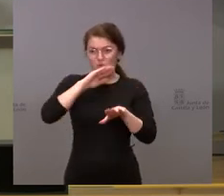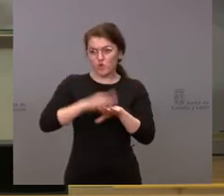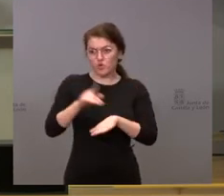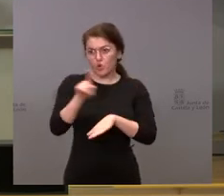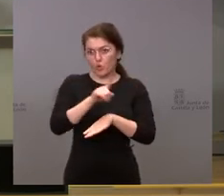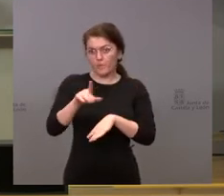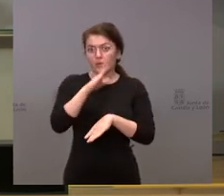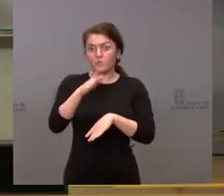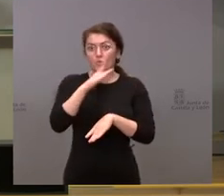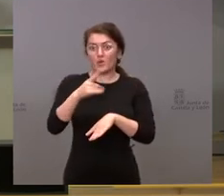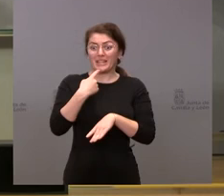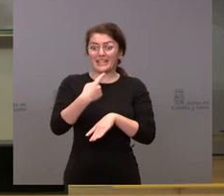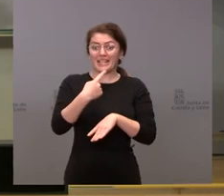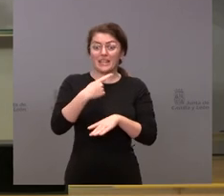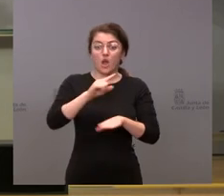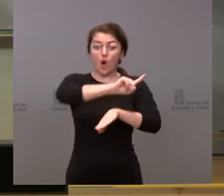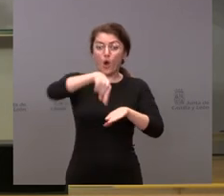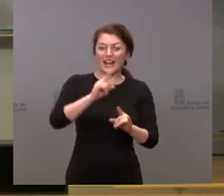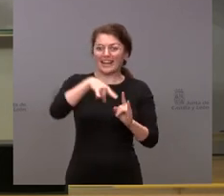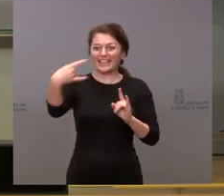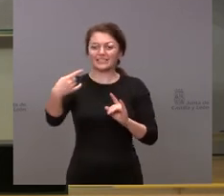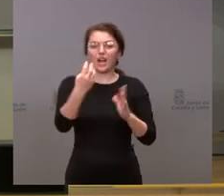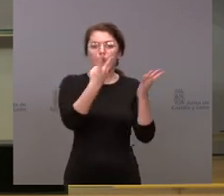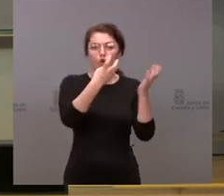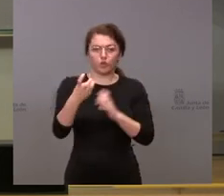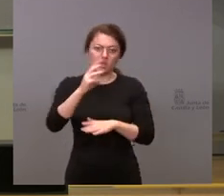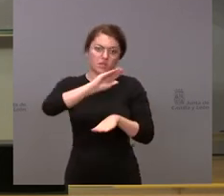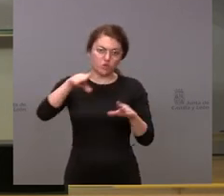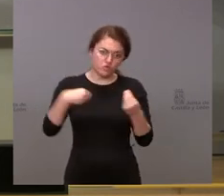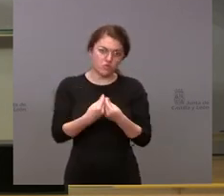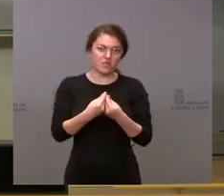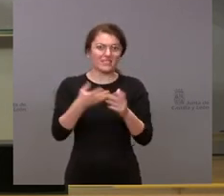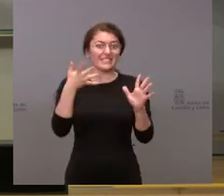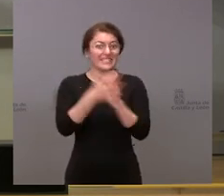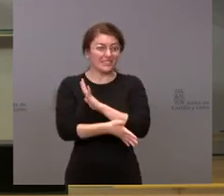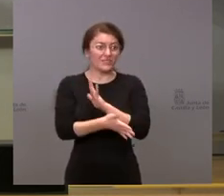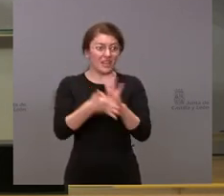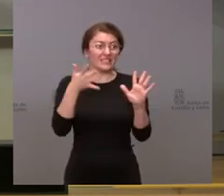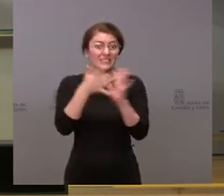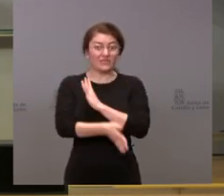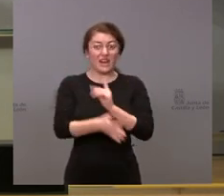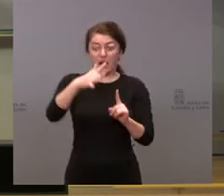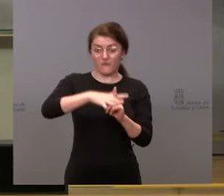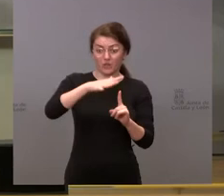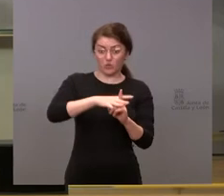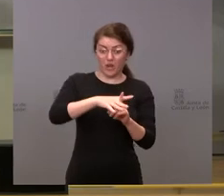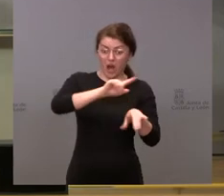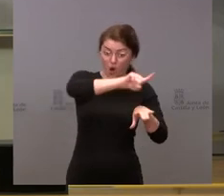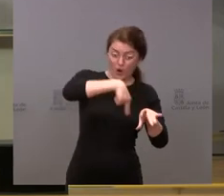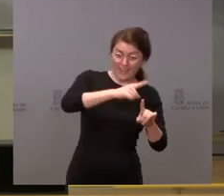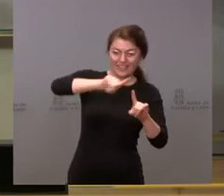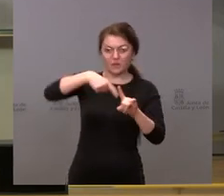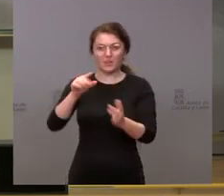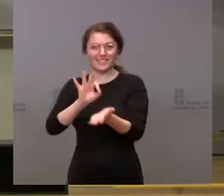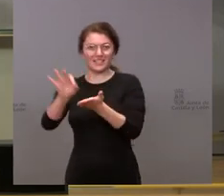800 horas extras en total y hay días que se hacen 400 es decir que se factura por unas horas pero el servicio es menor yo no sé